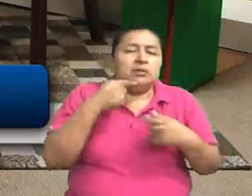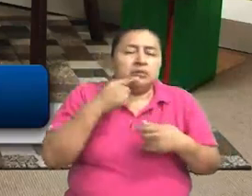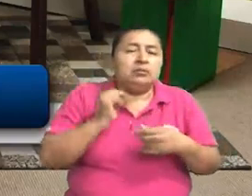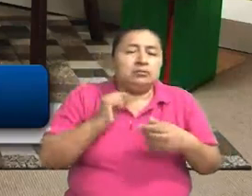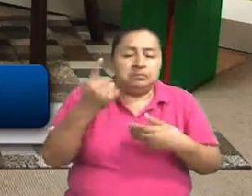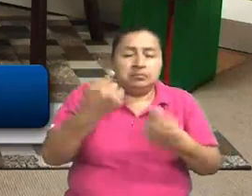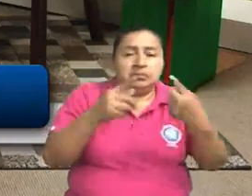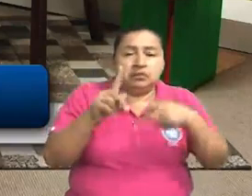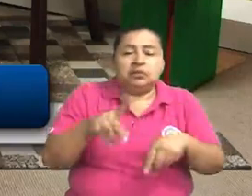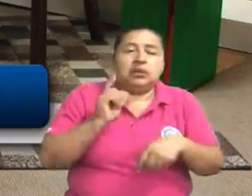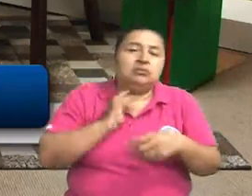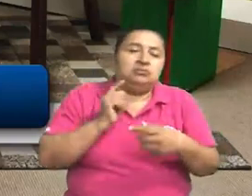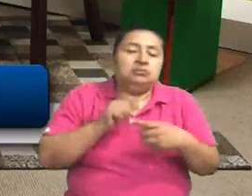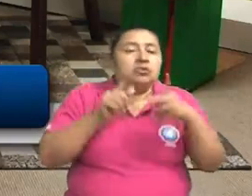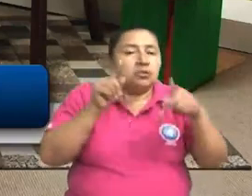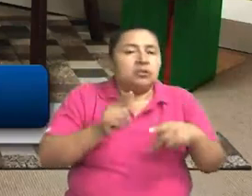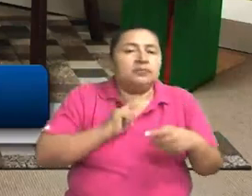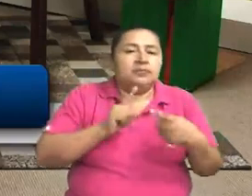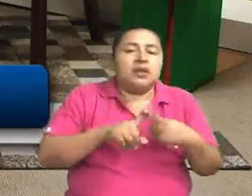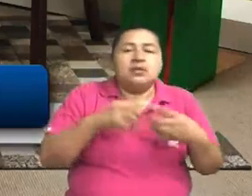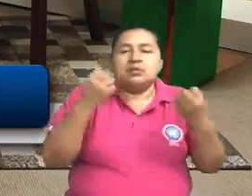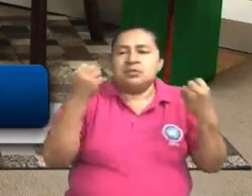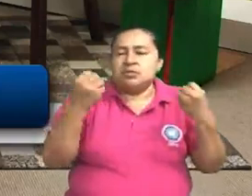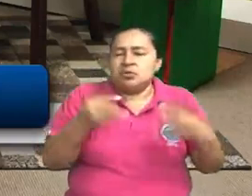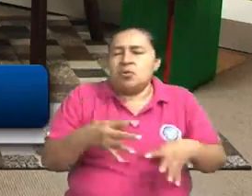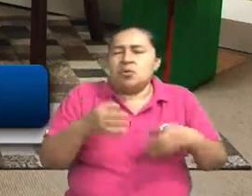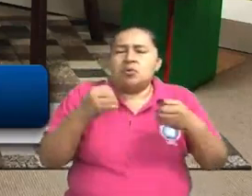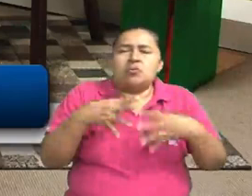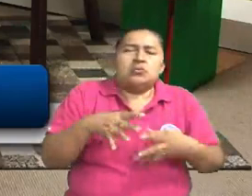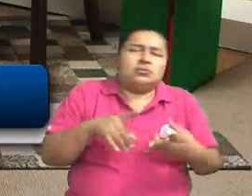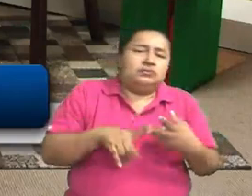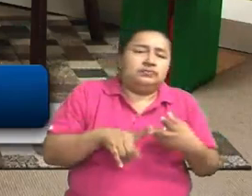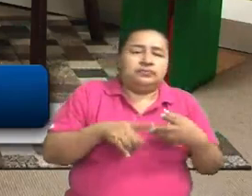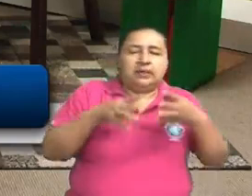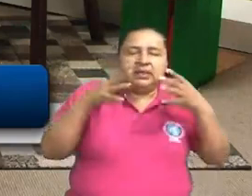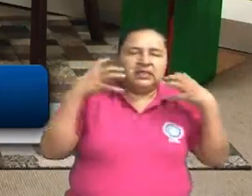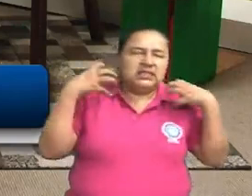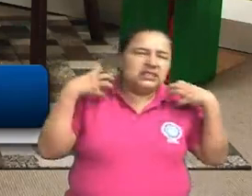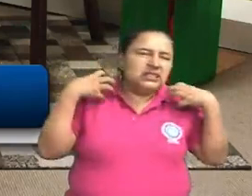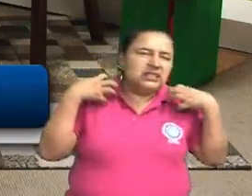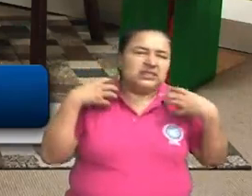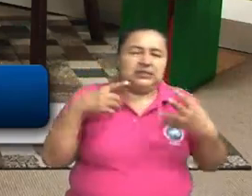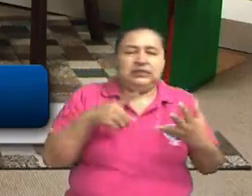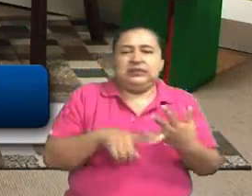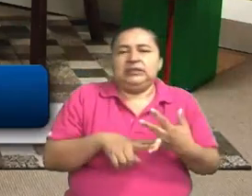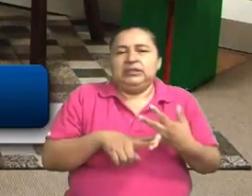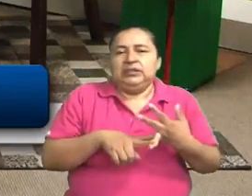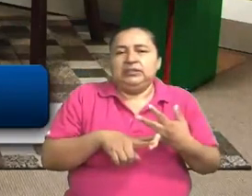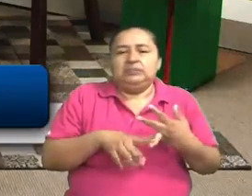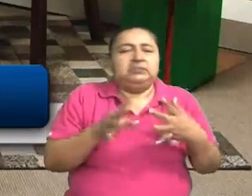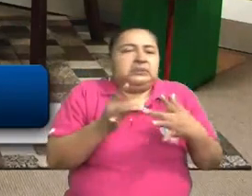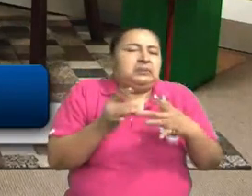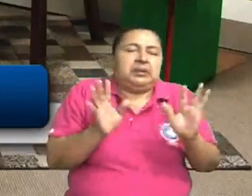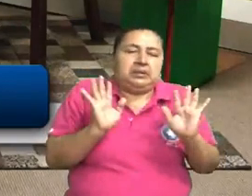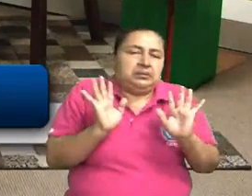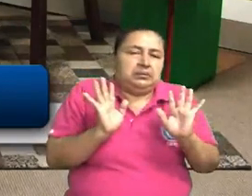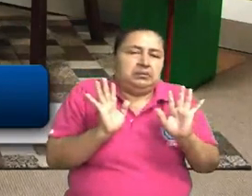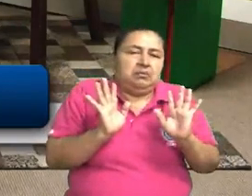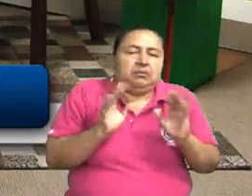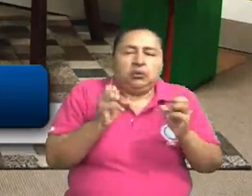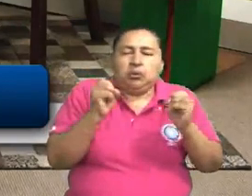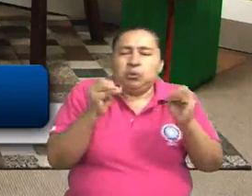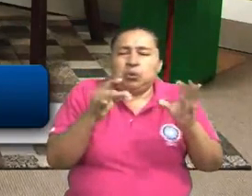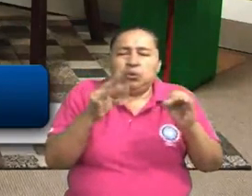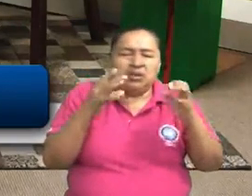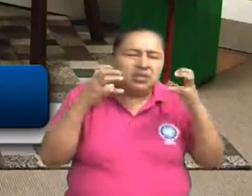consulta son el dolor, la tensión, Sobre todo, ¿no? El dolor,